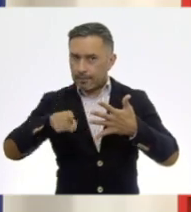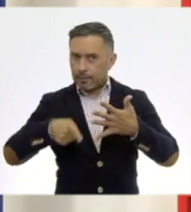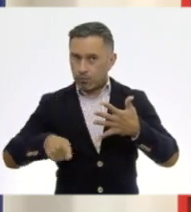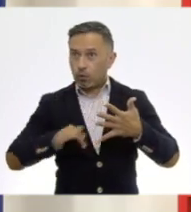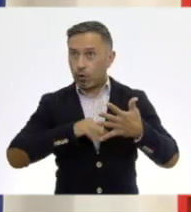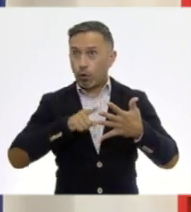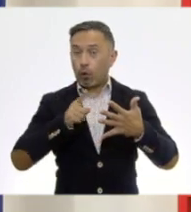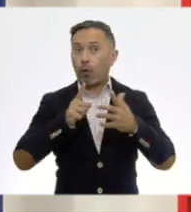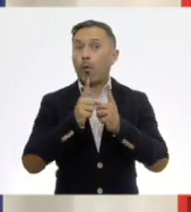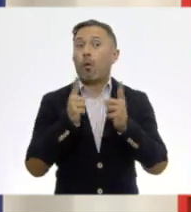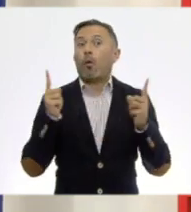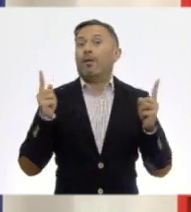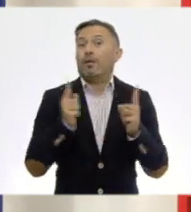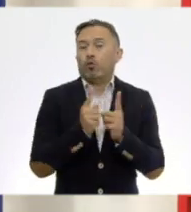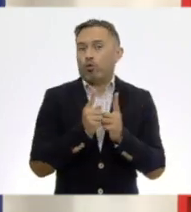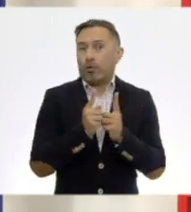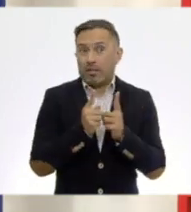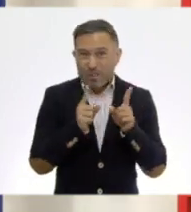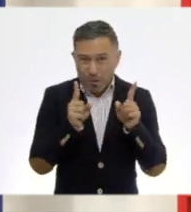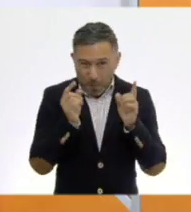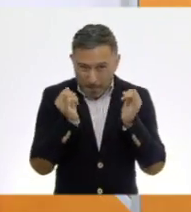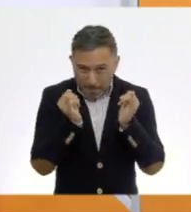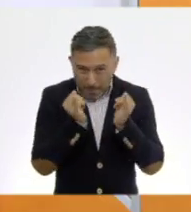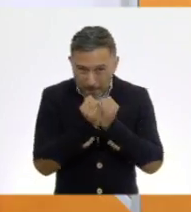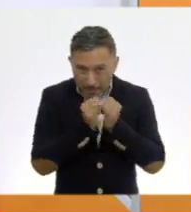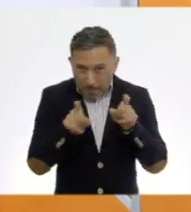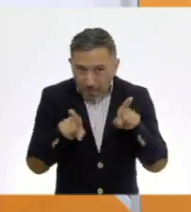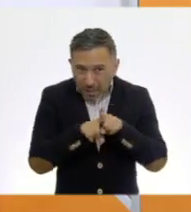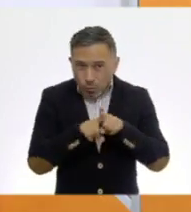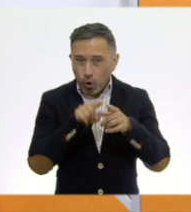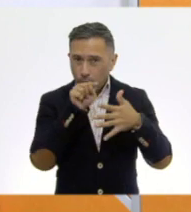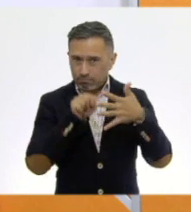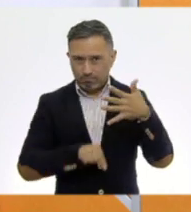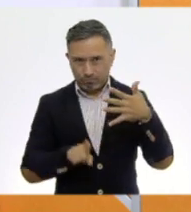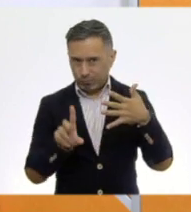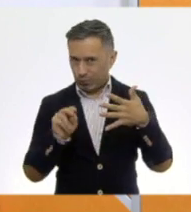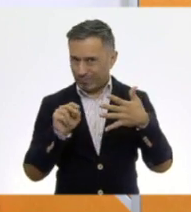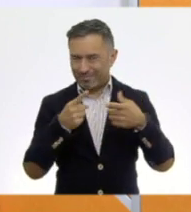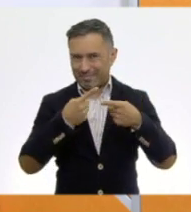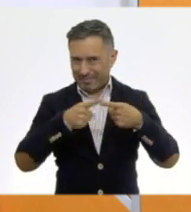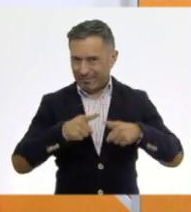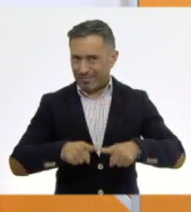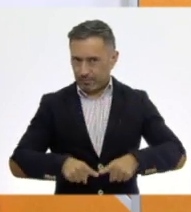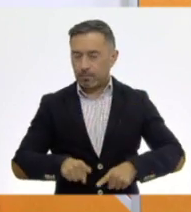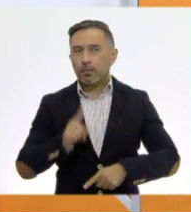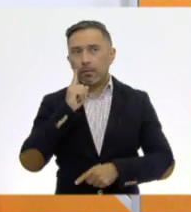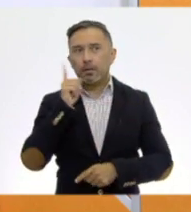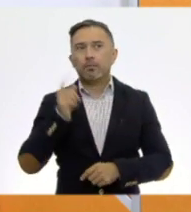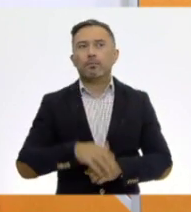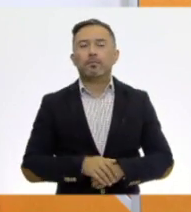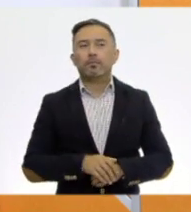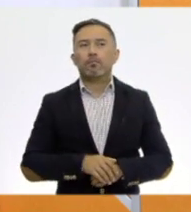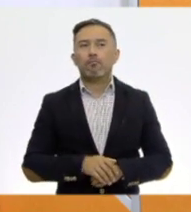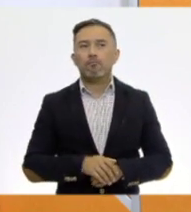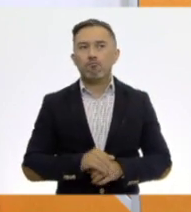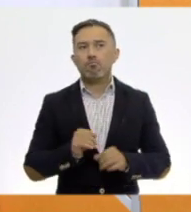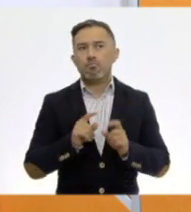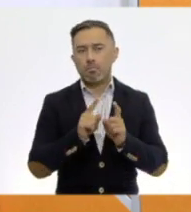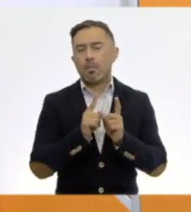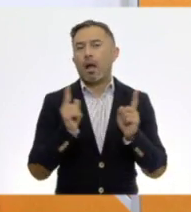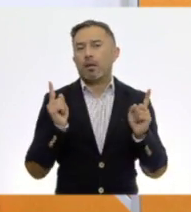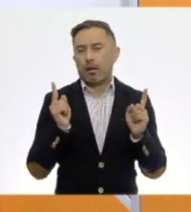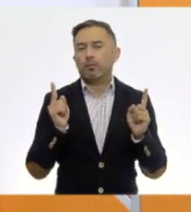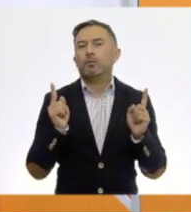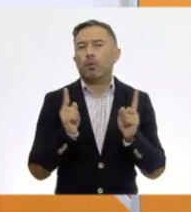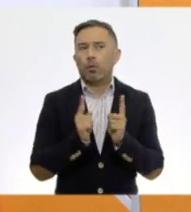Sus longitudes no miden lo mismo. A ver, aquí esta está larga. Esta está un poco más